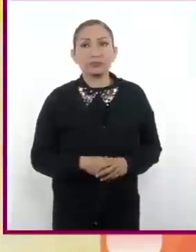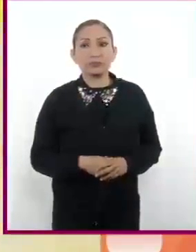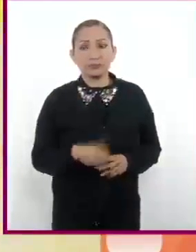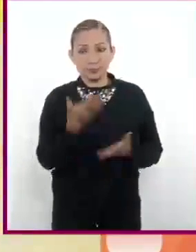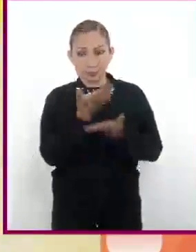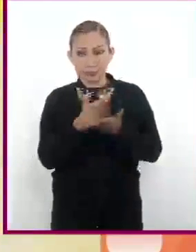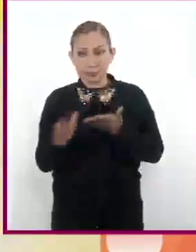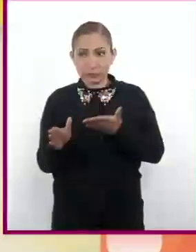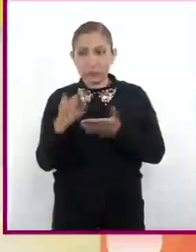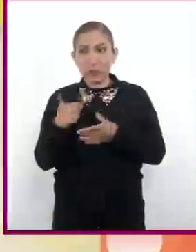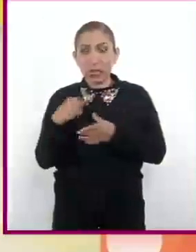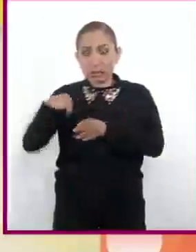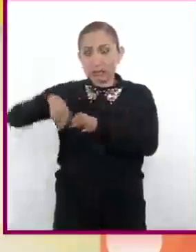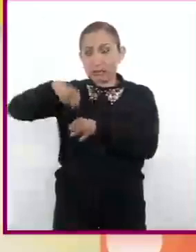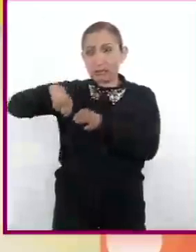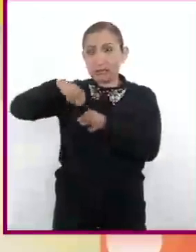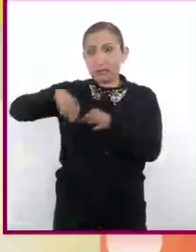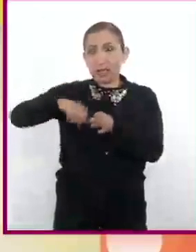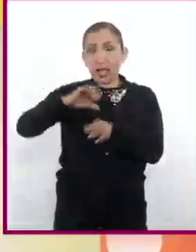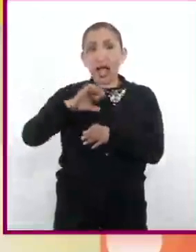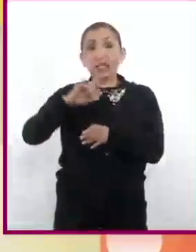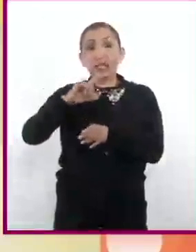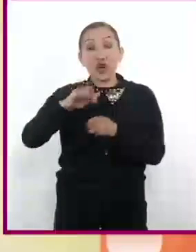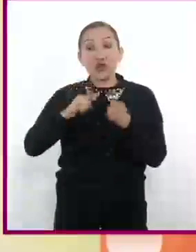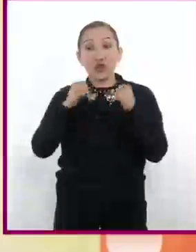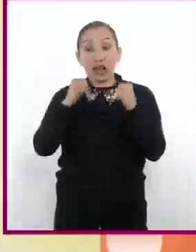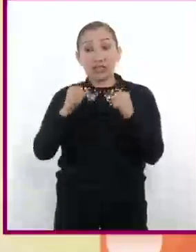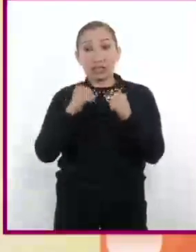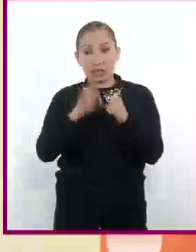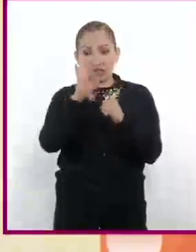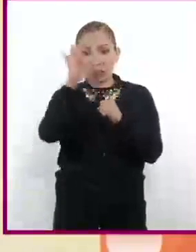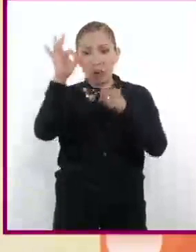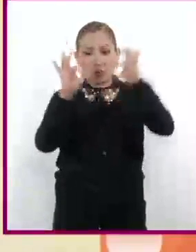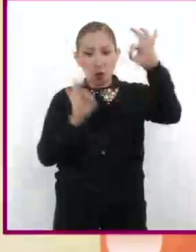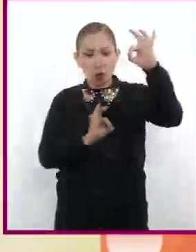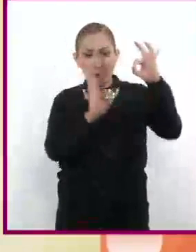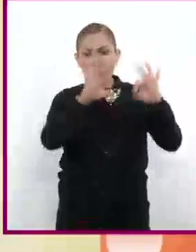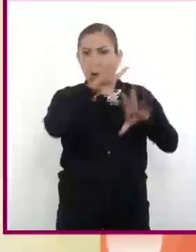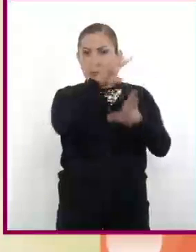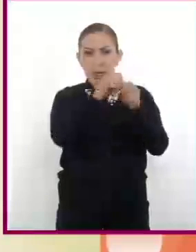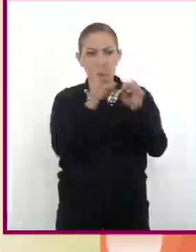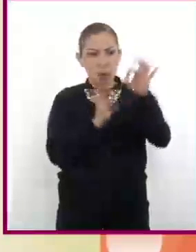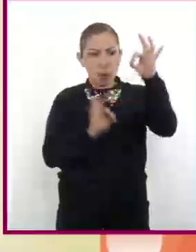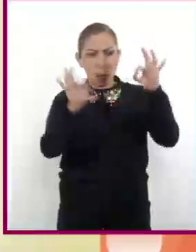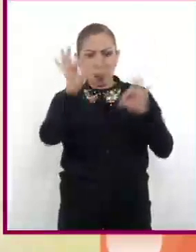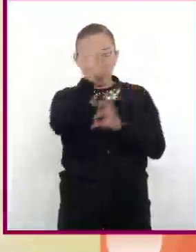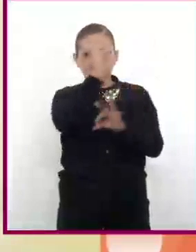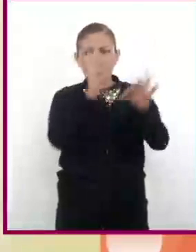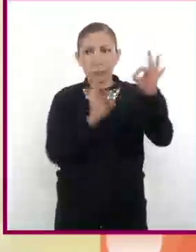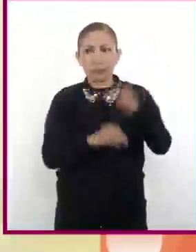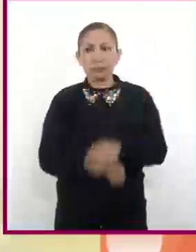Por otro lado, en la disolución de un ácido fuerte, la sustancia se disociaría completamente.